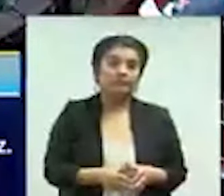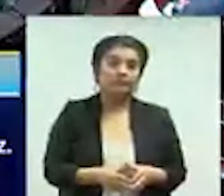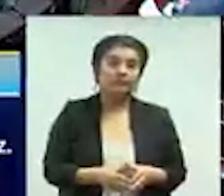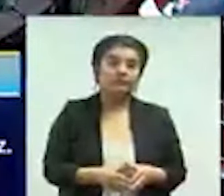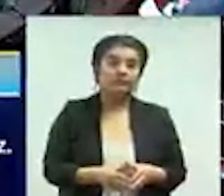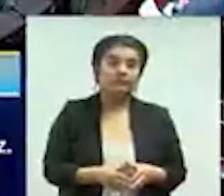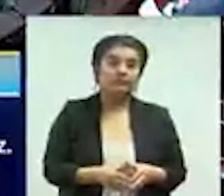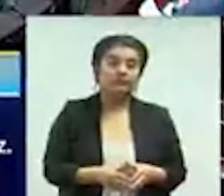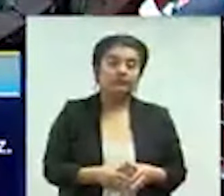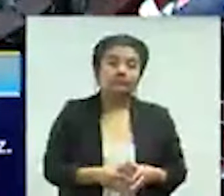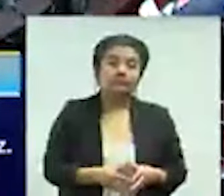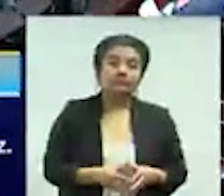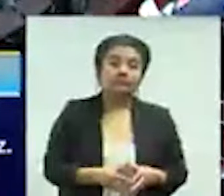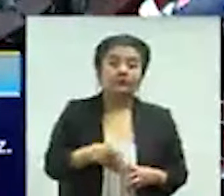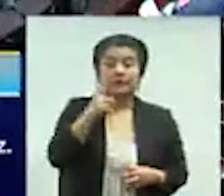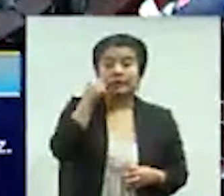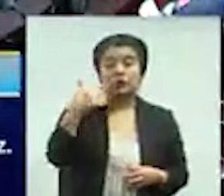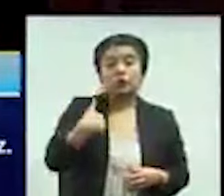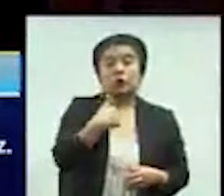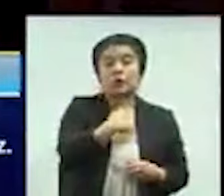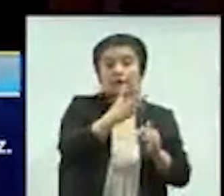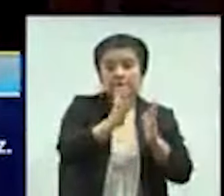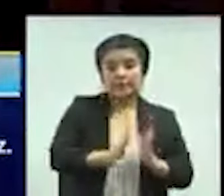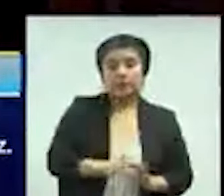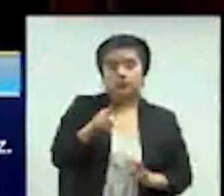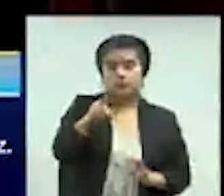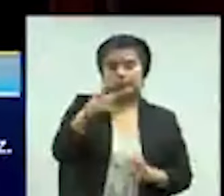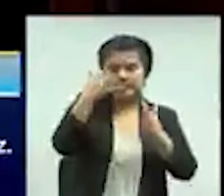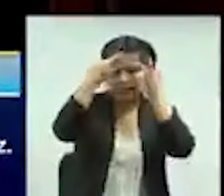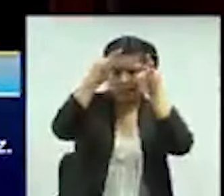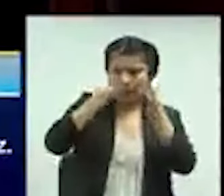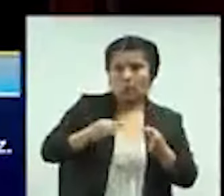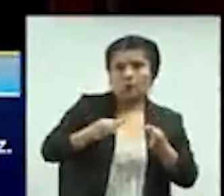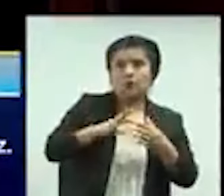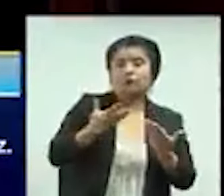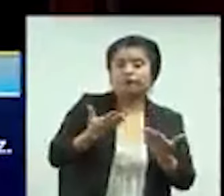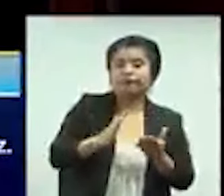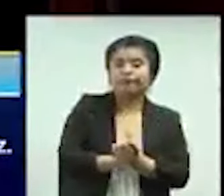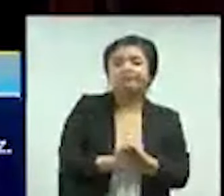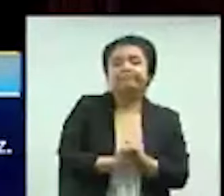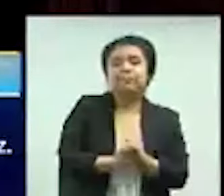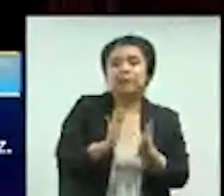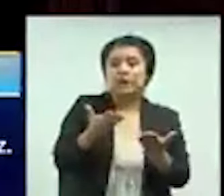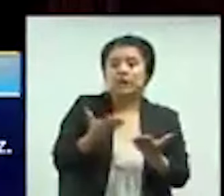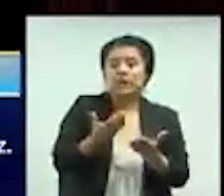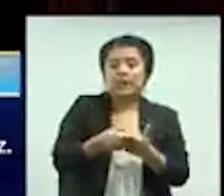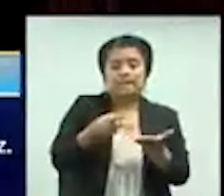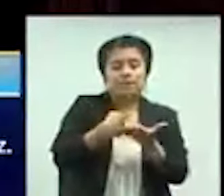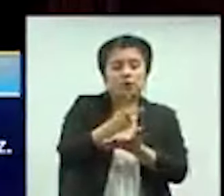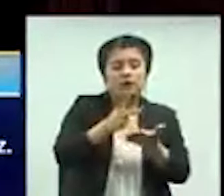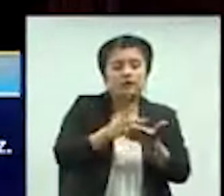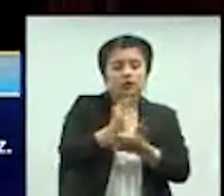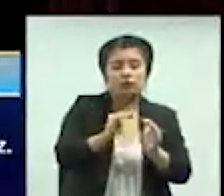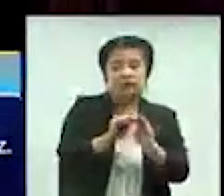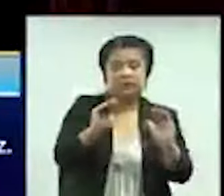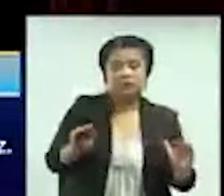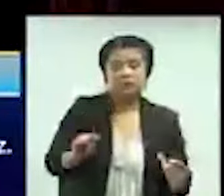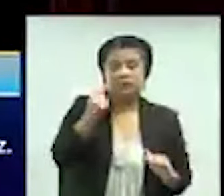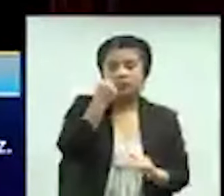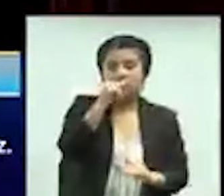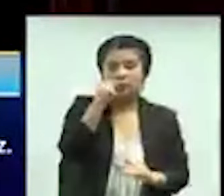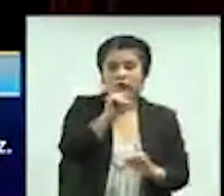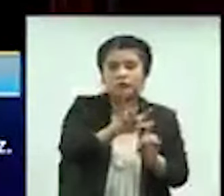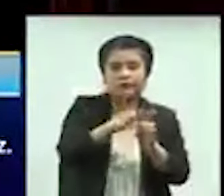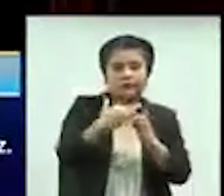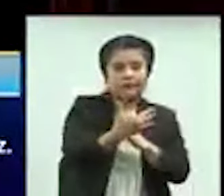Muchas gracias. Señor ministro, ¿considera usted que la violación de niños y mujeres son actos que